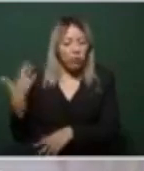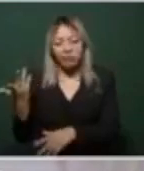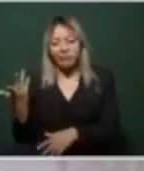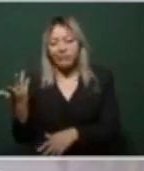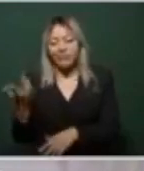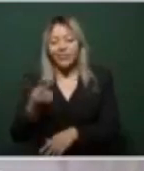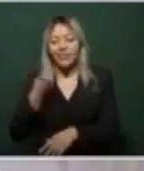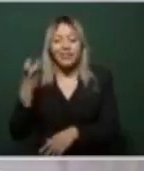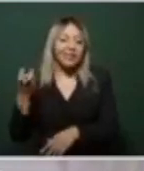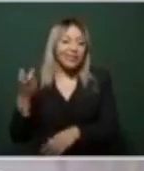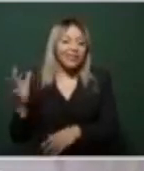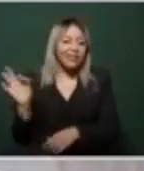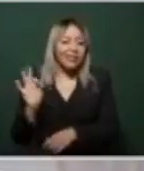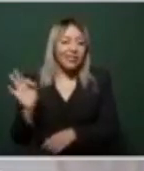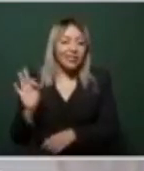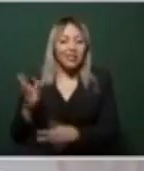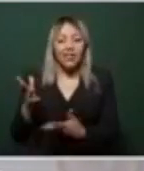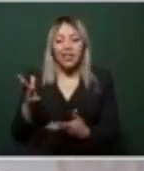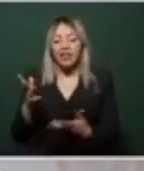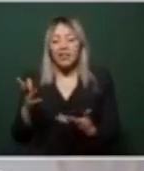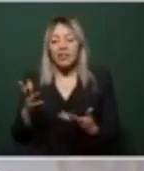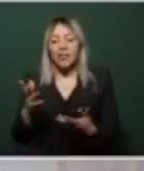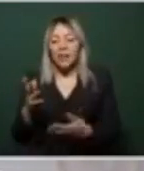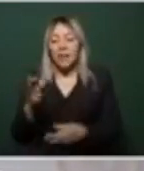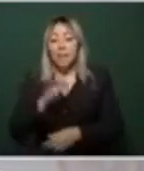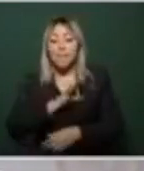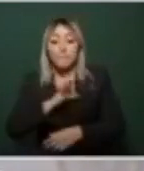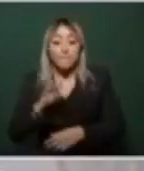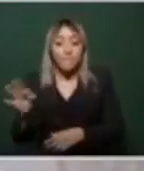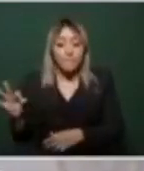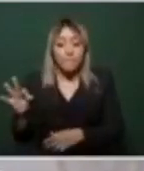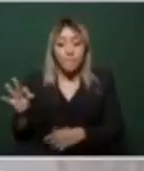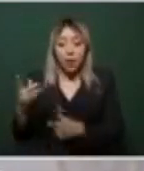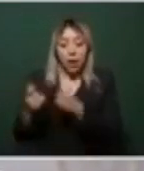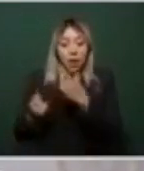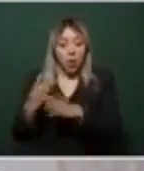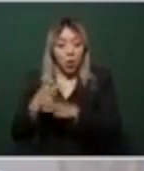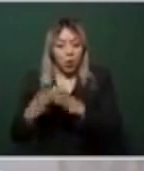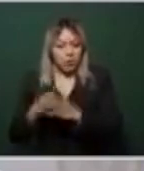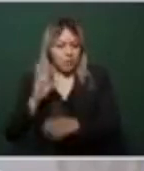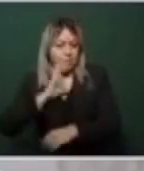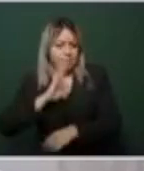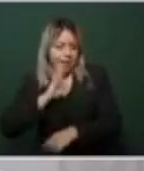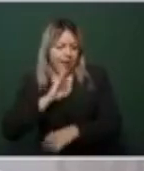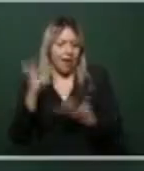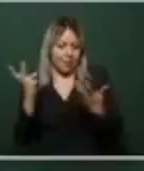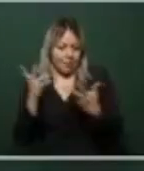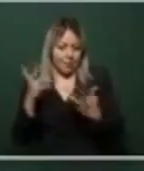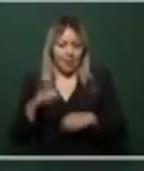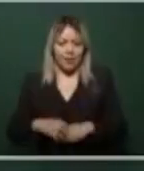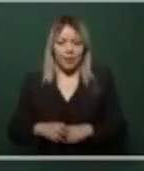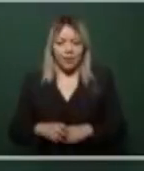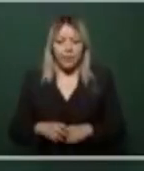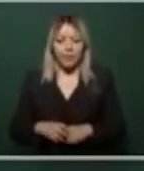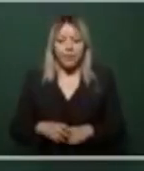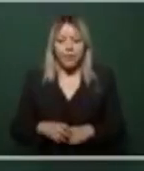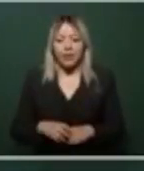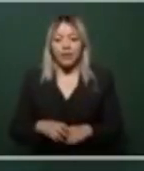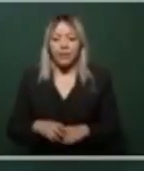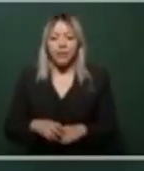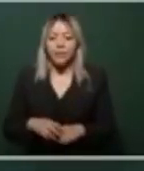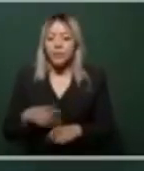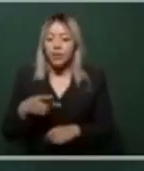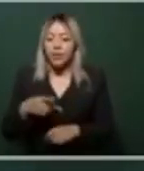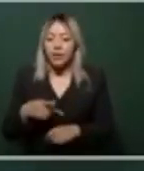entonces se pueden llevar a cabo cualquier tipo de irregularidad. Pero si no es